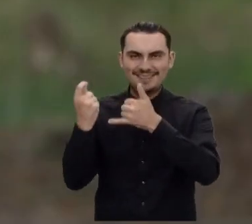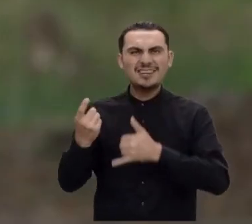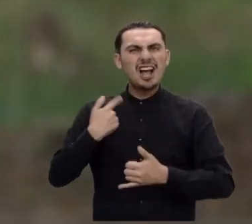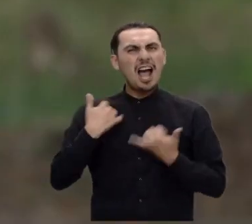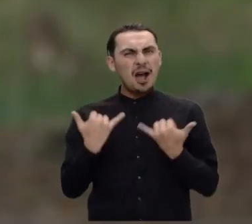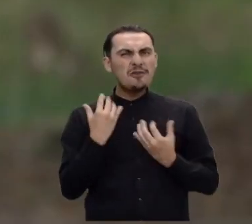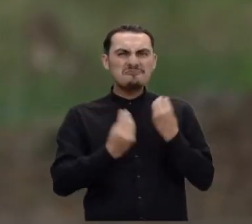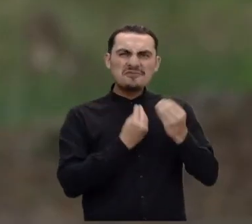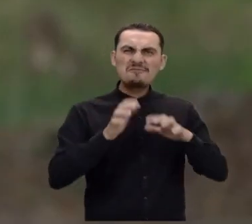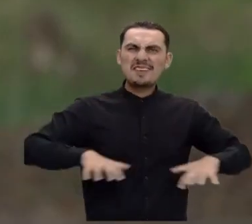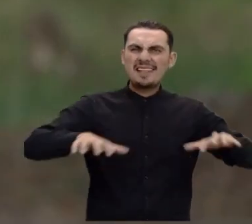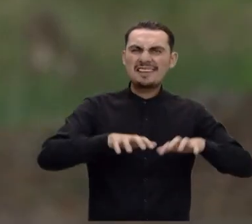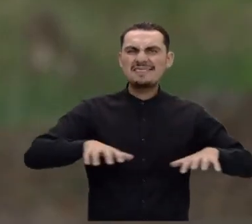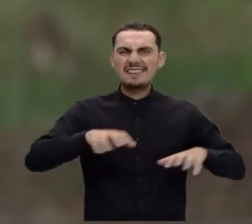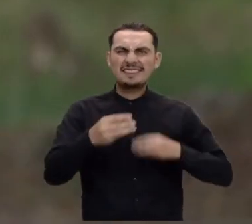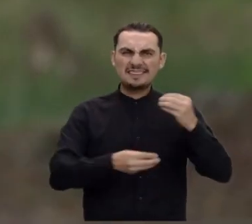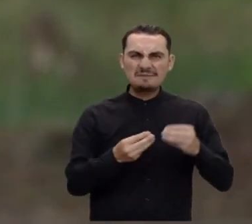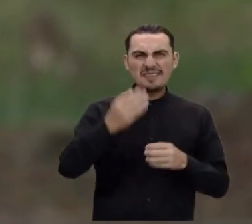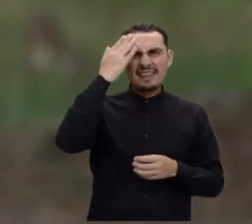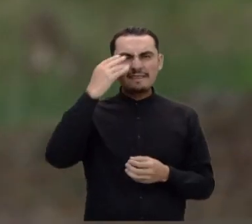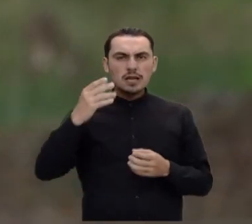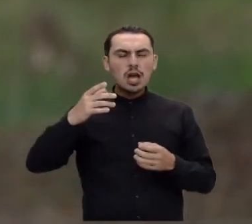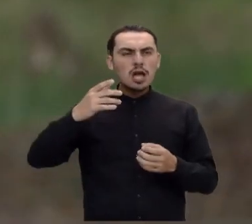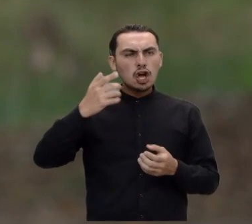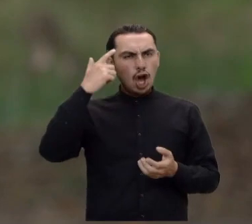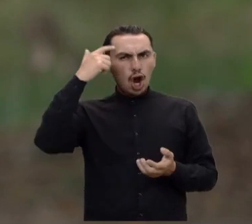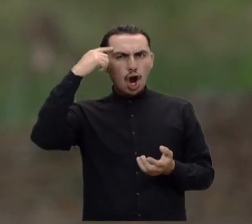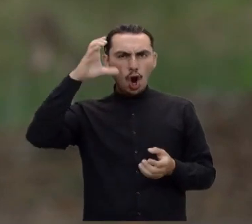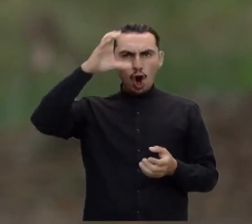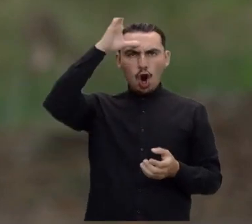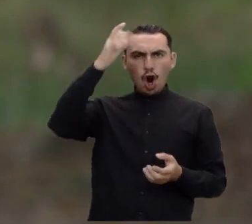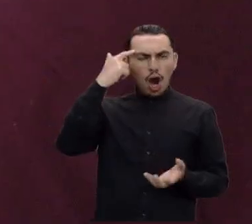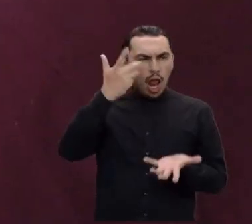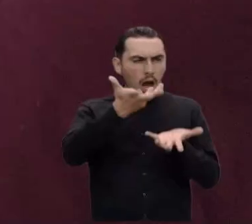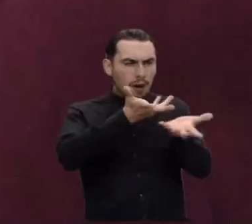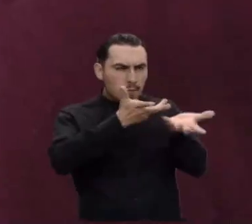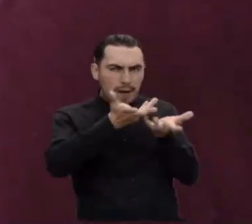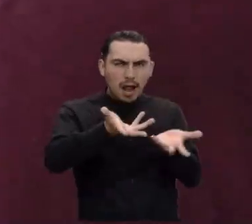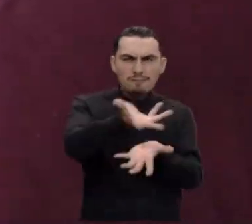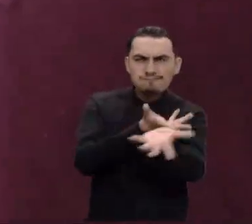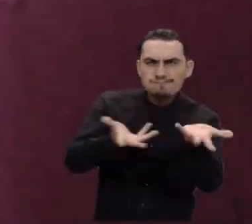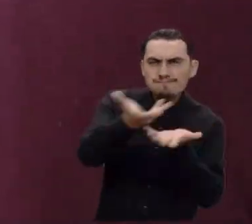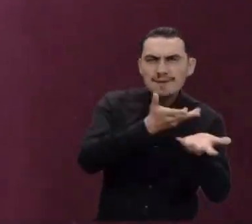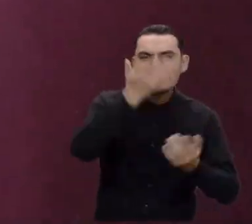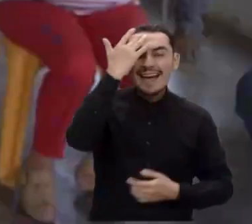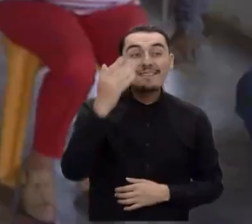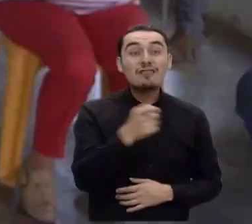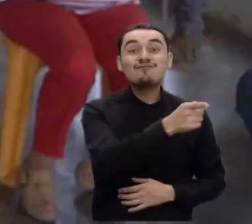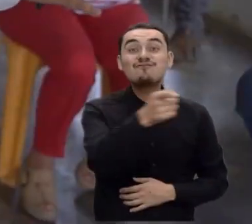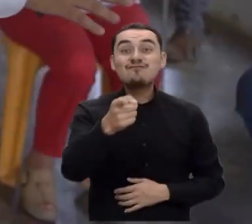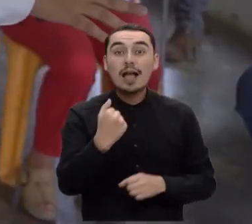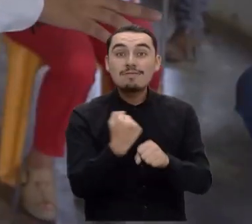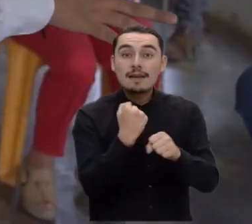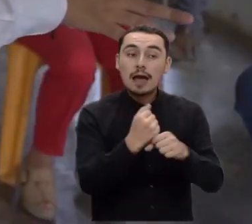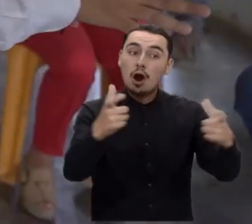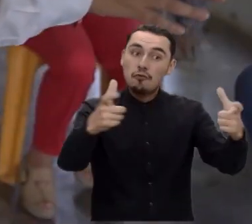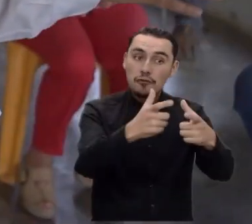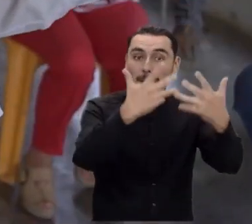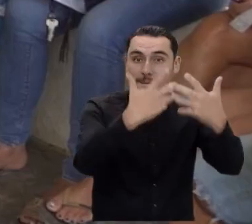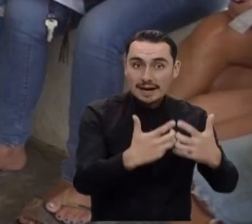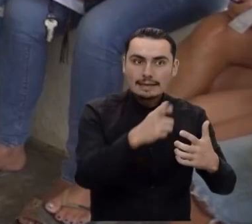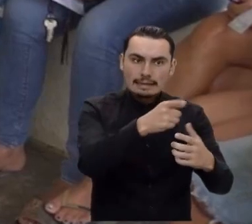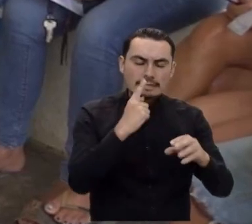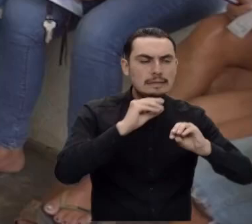Estamos haciendo unas actividades de intercambio de saberes para fortalecer las capacidades de los